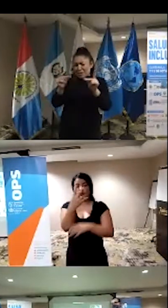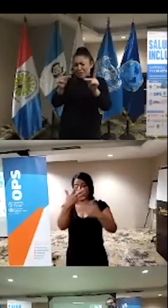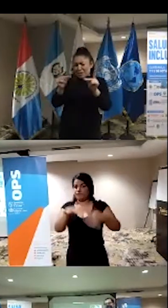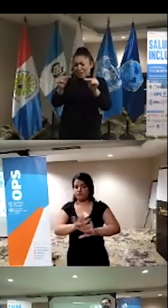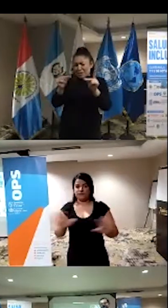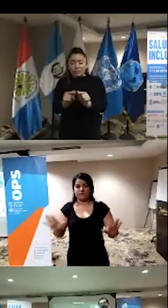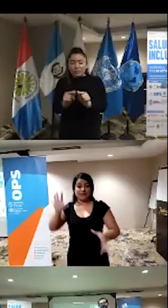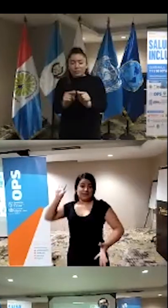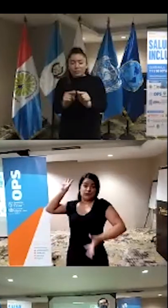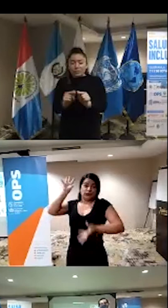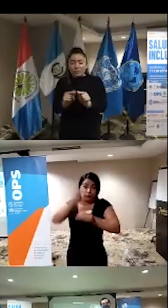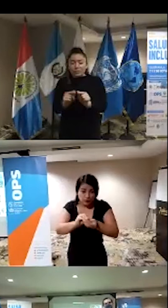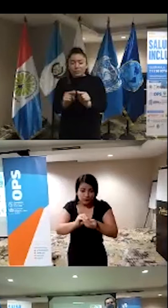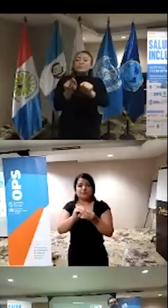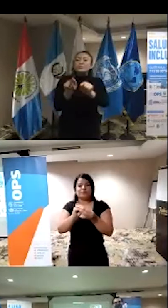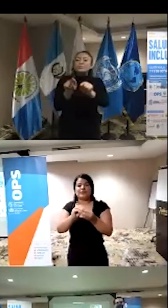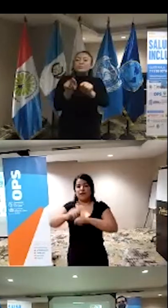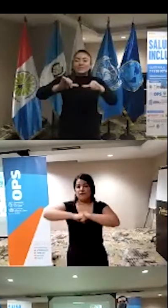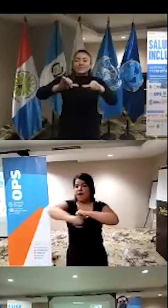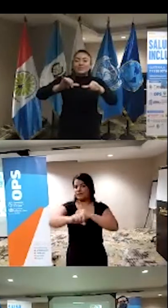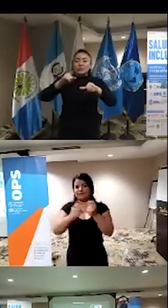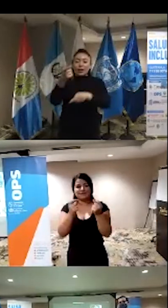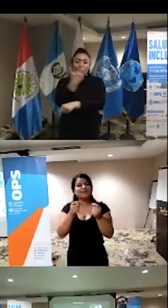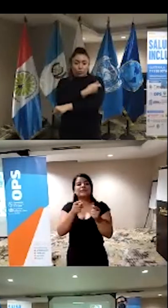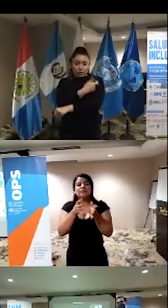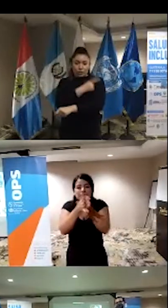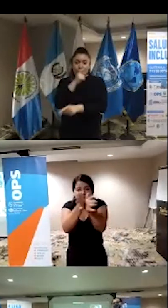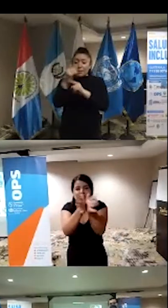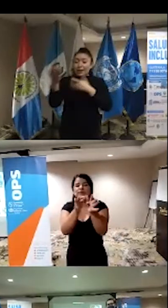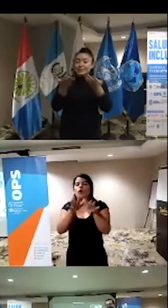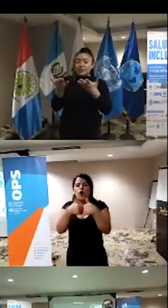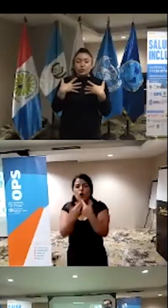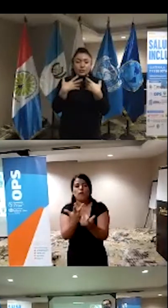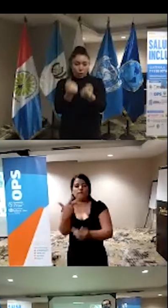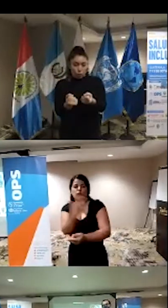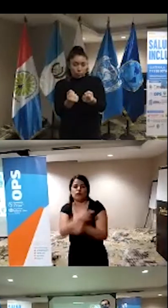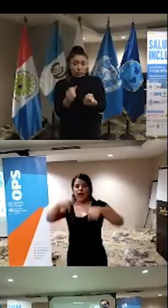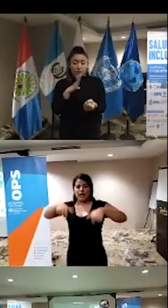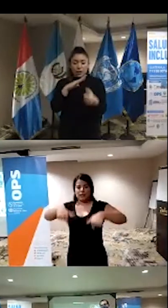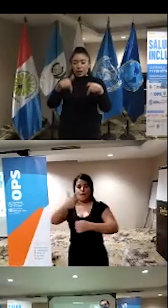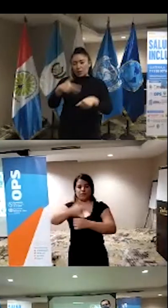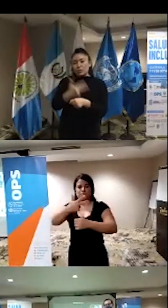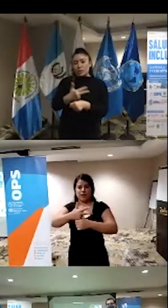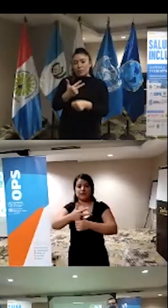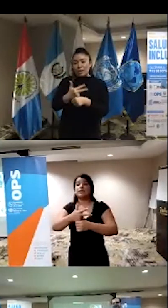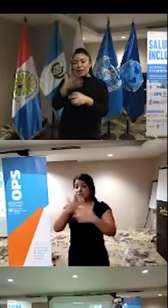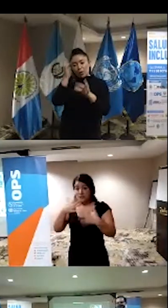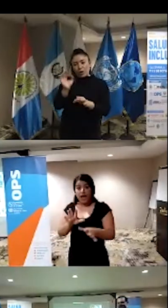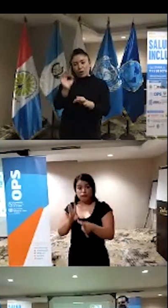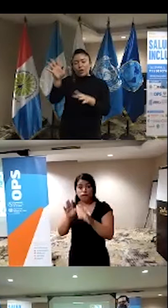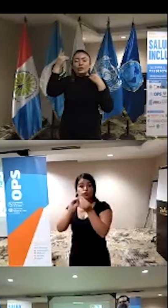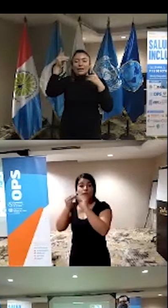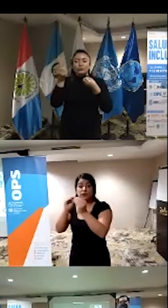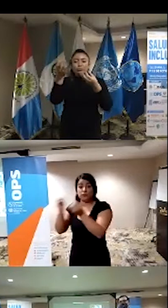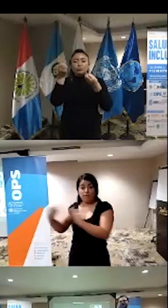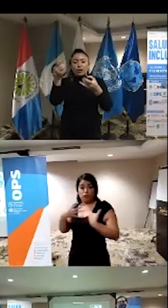un resumen sobre el acceso a la vacunación y al servicio de salud que se tiene en Guatemala según los datos reportados por esta